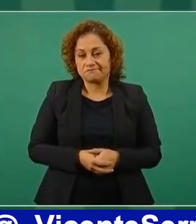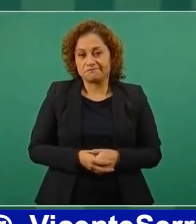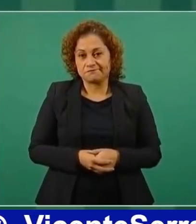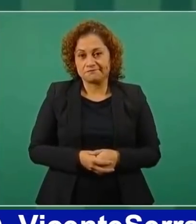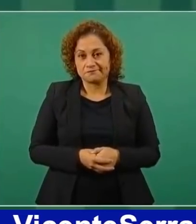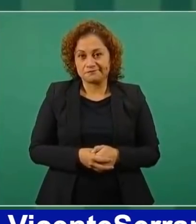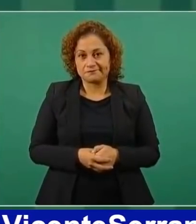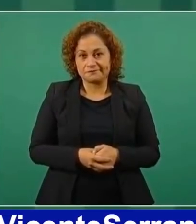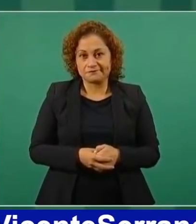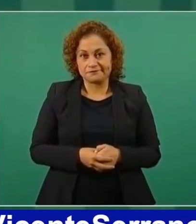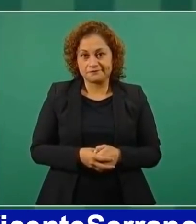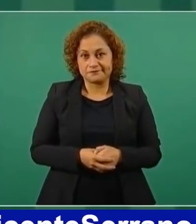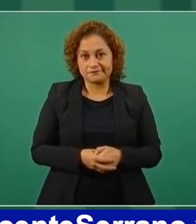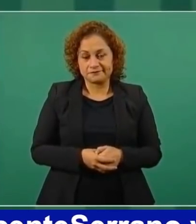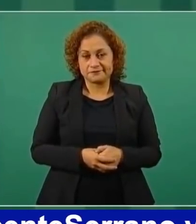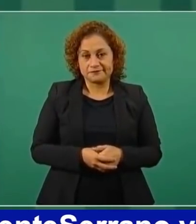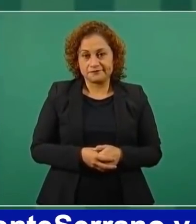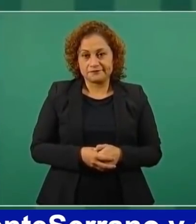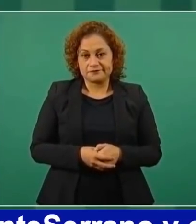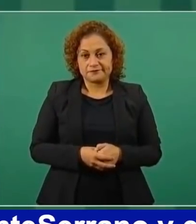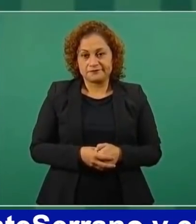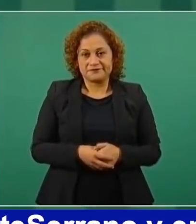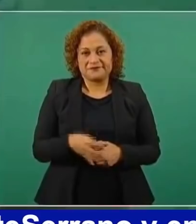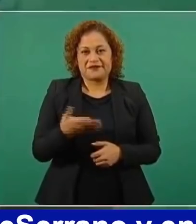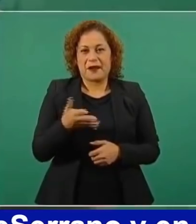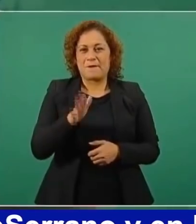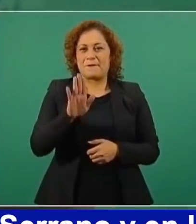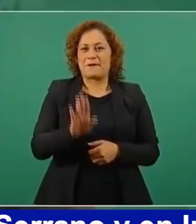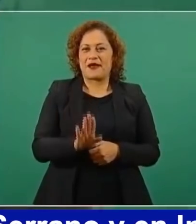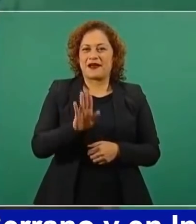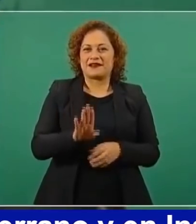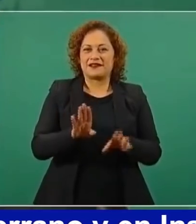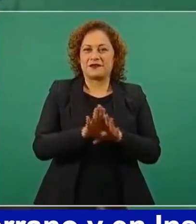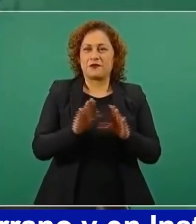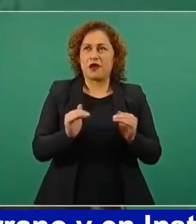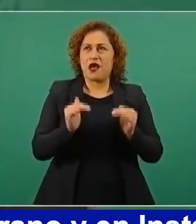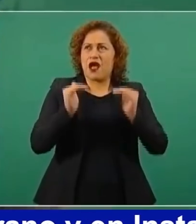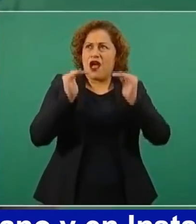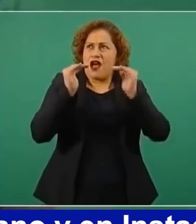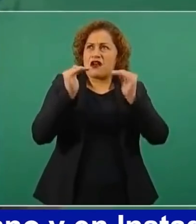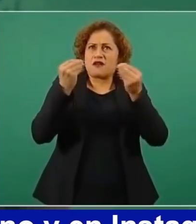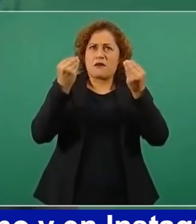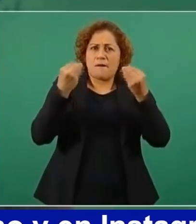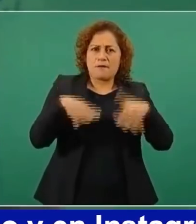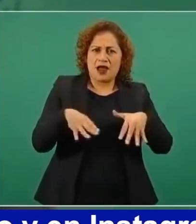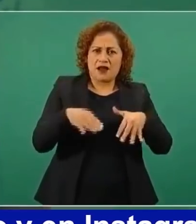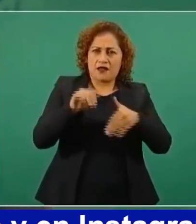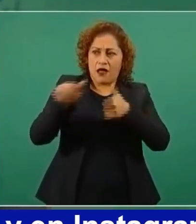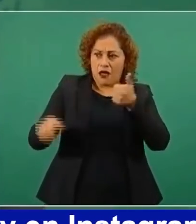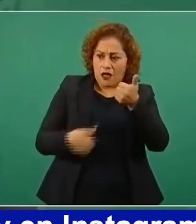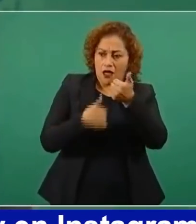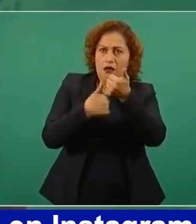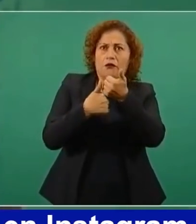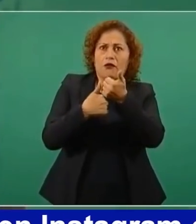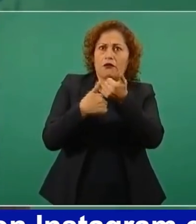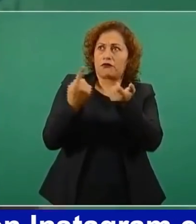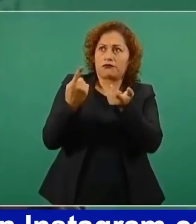Es como si se les estuviese afectando más a ellos. Claro que se les afecta a ellos también